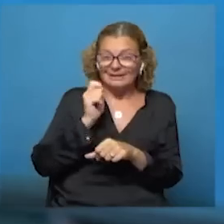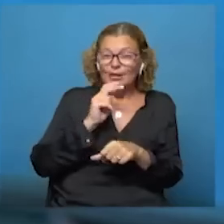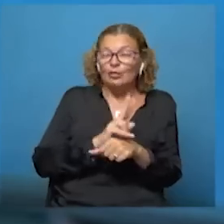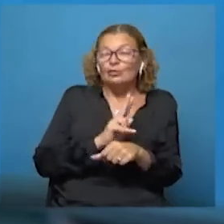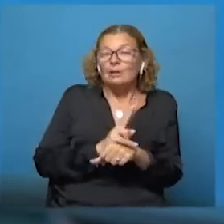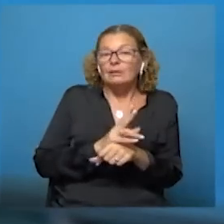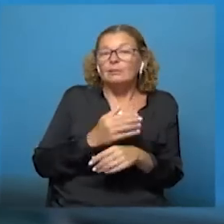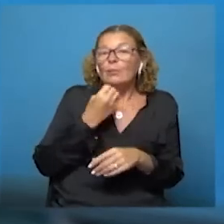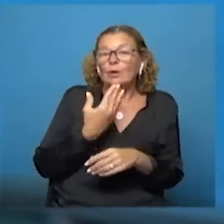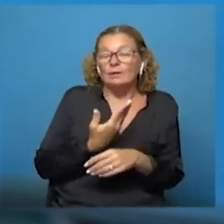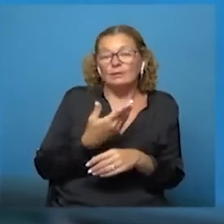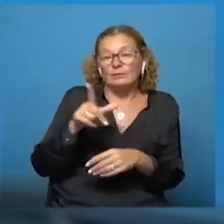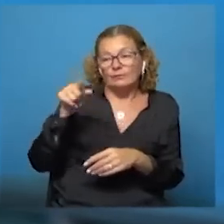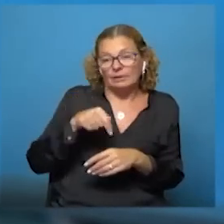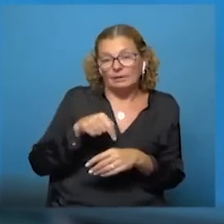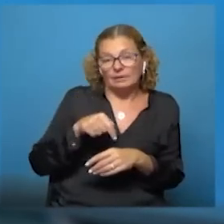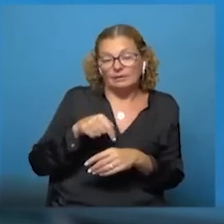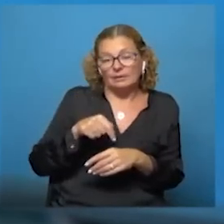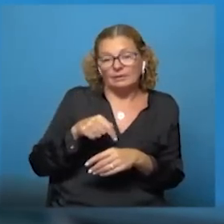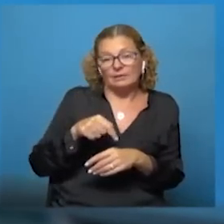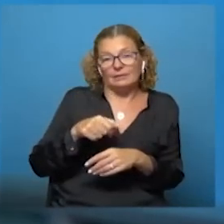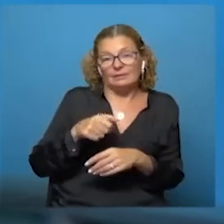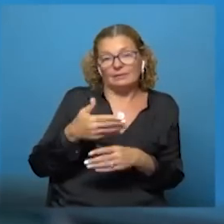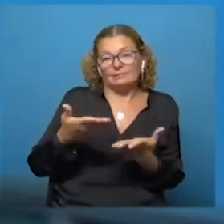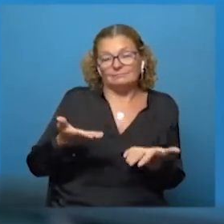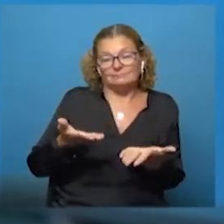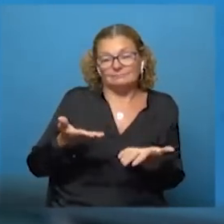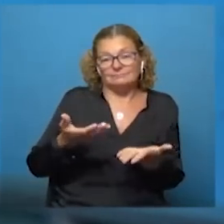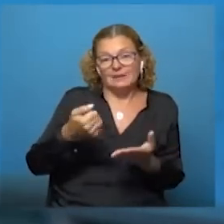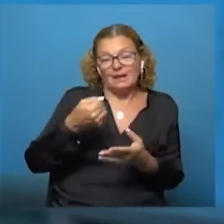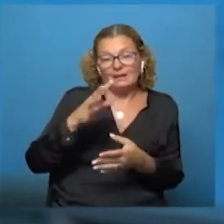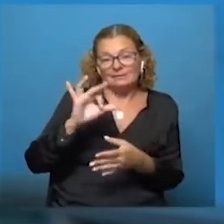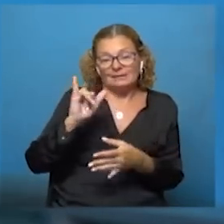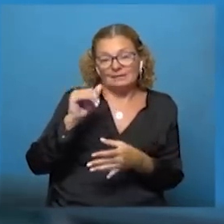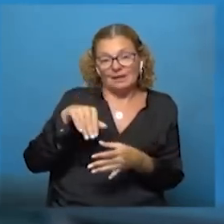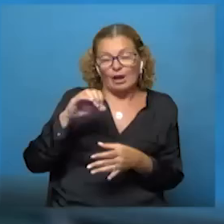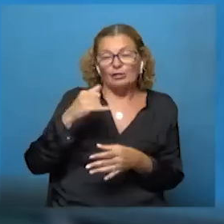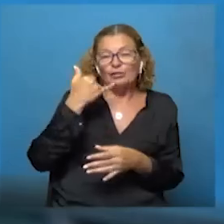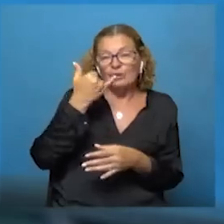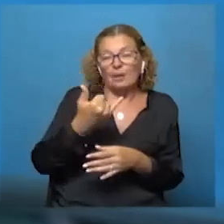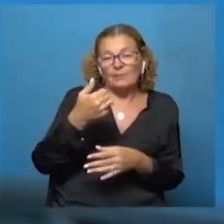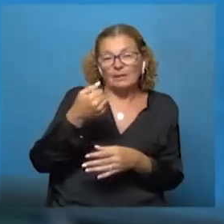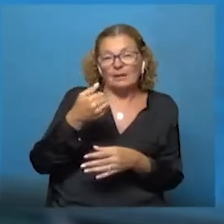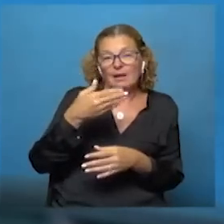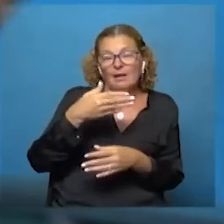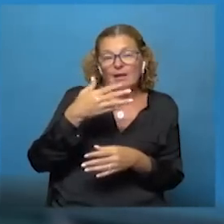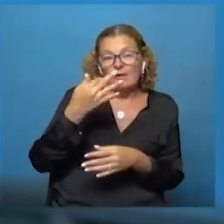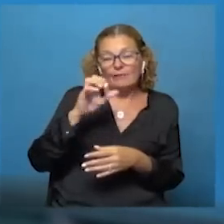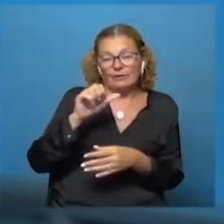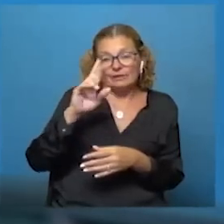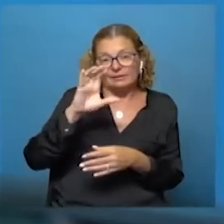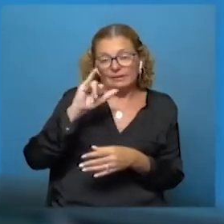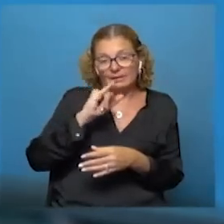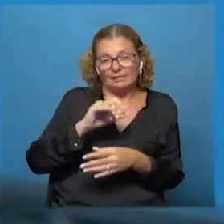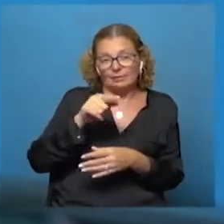controlaba bueno Vení este estimado tesiano este Llamame a Rodrigo ferrés o Álvaro Delgado tú